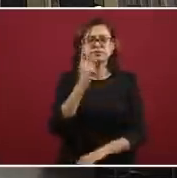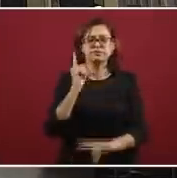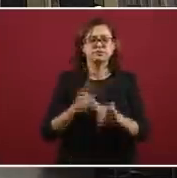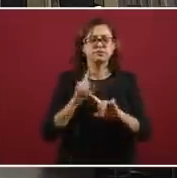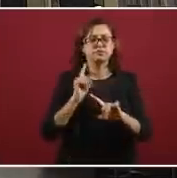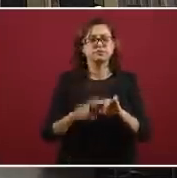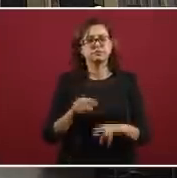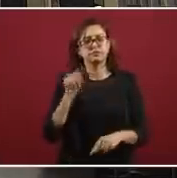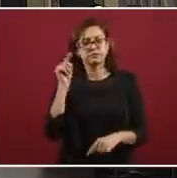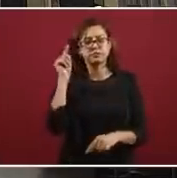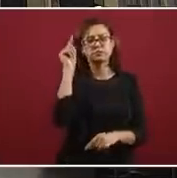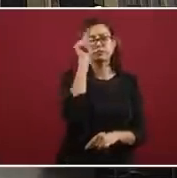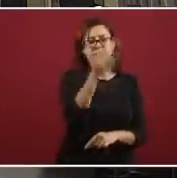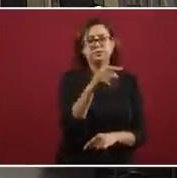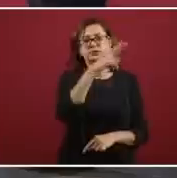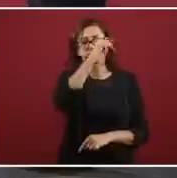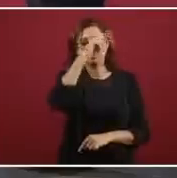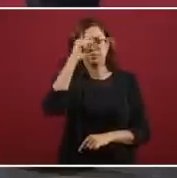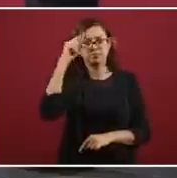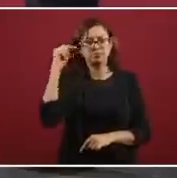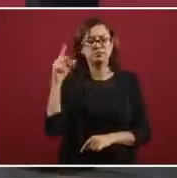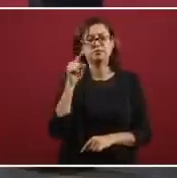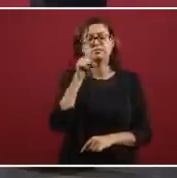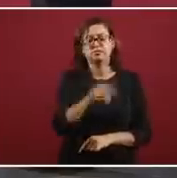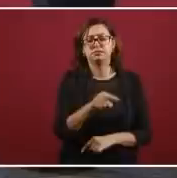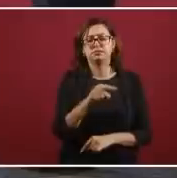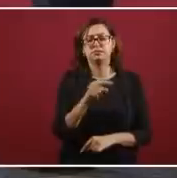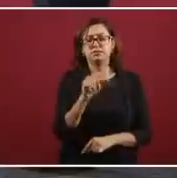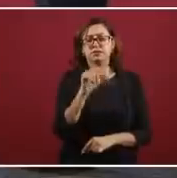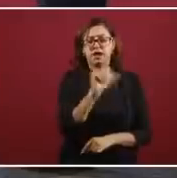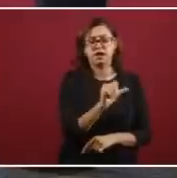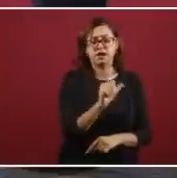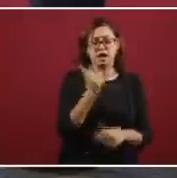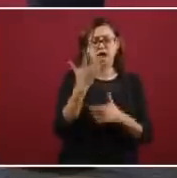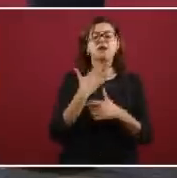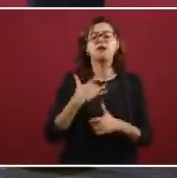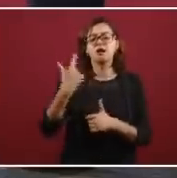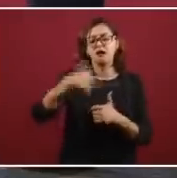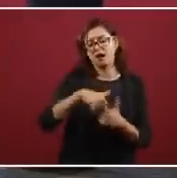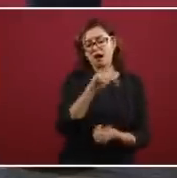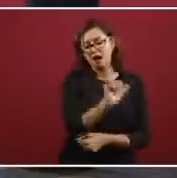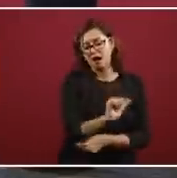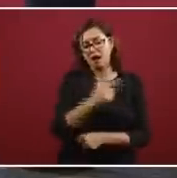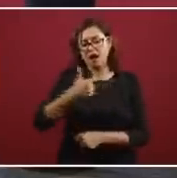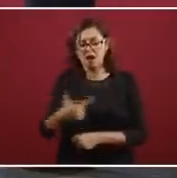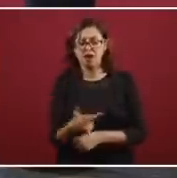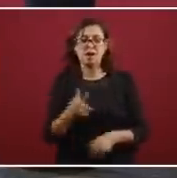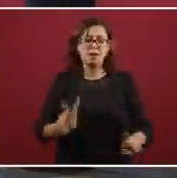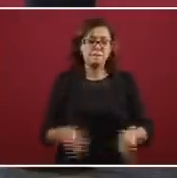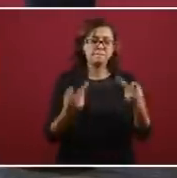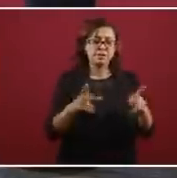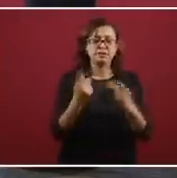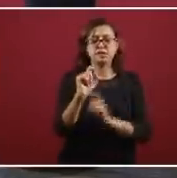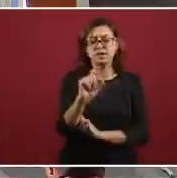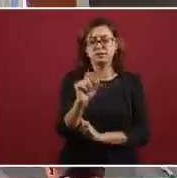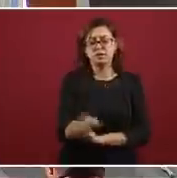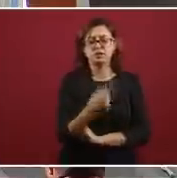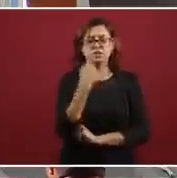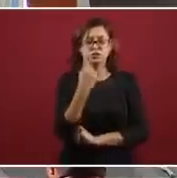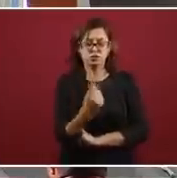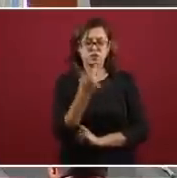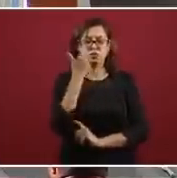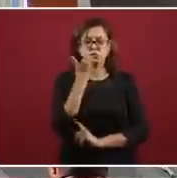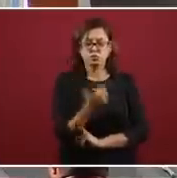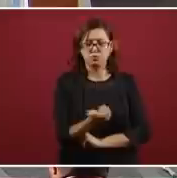en Bahía de Banderas, Nayarit, gasolinera AG, con un precio al público de 21 pesos 29 centavos por